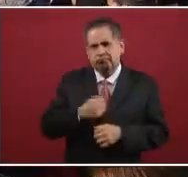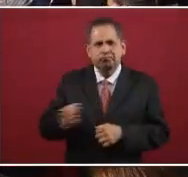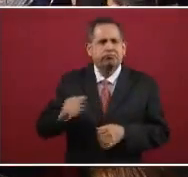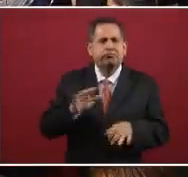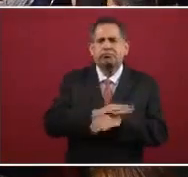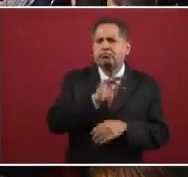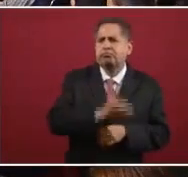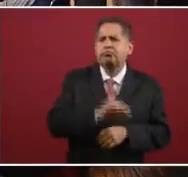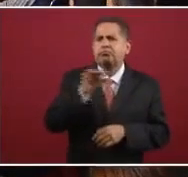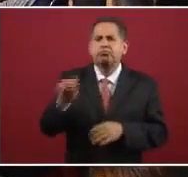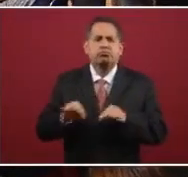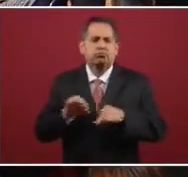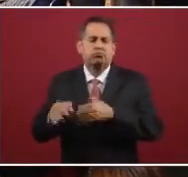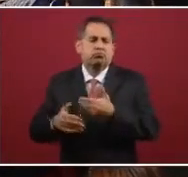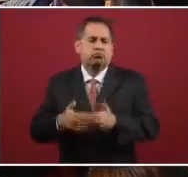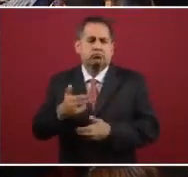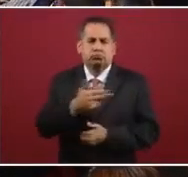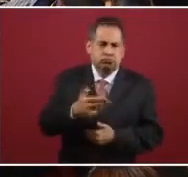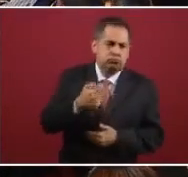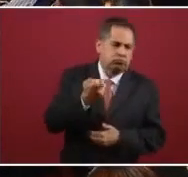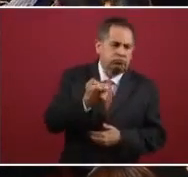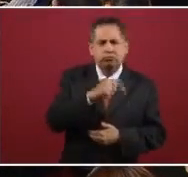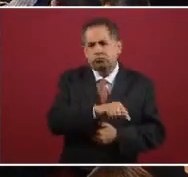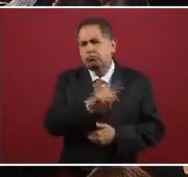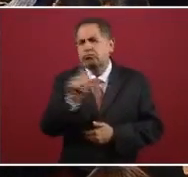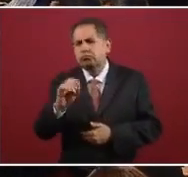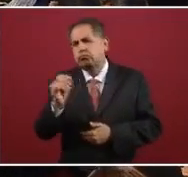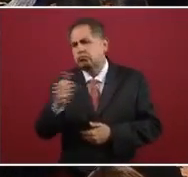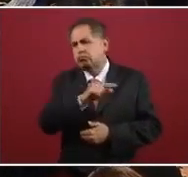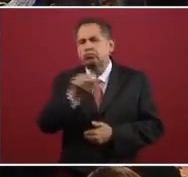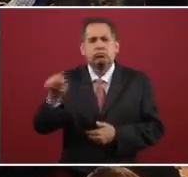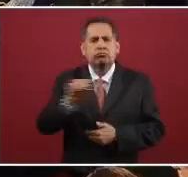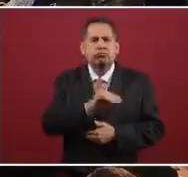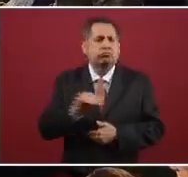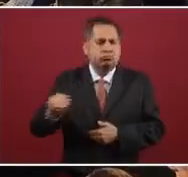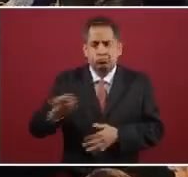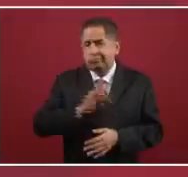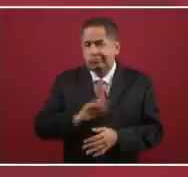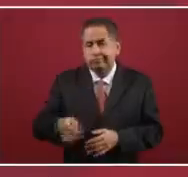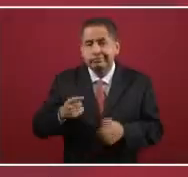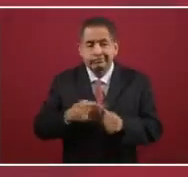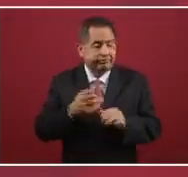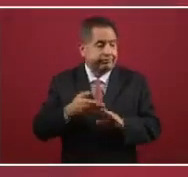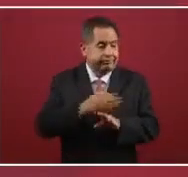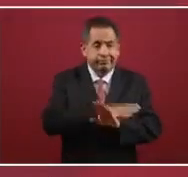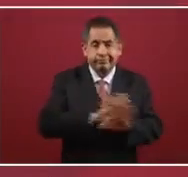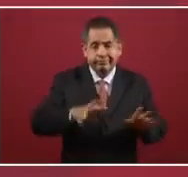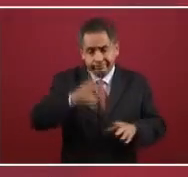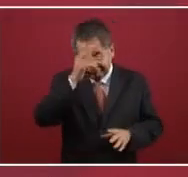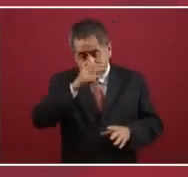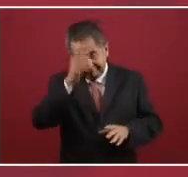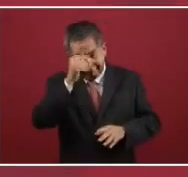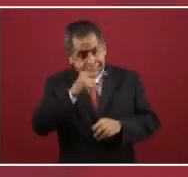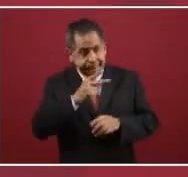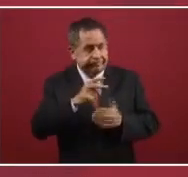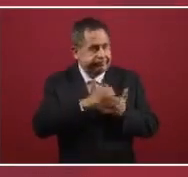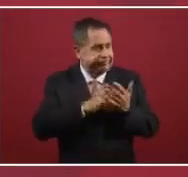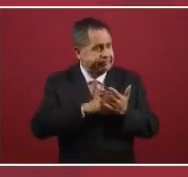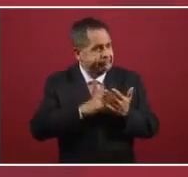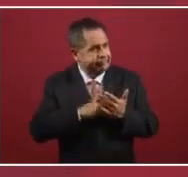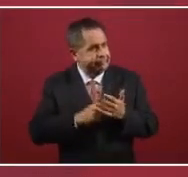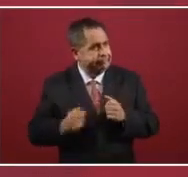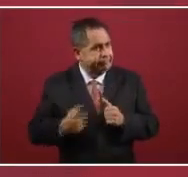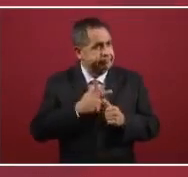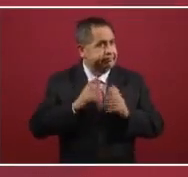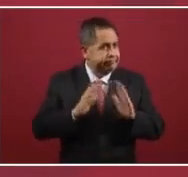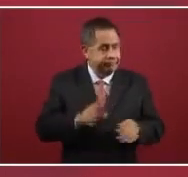ese hotel, y ya sea ese hotel o otro hotel o otra empresa del mismo sector estará en mejores condiciones de contratar. Y no se trata nada más